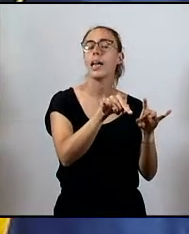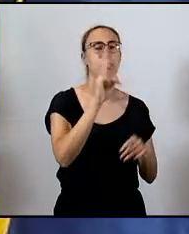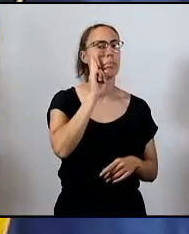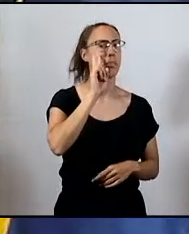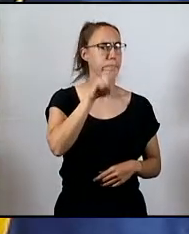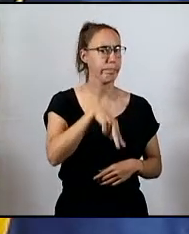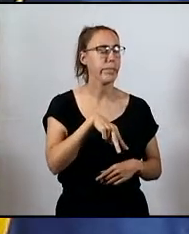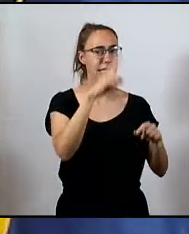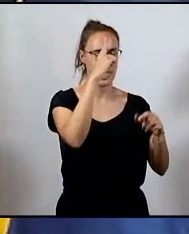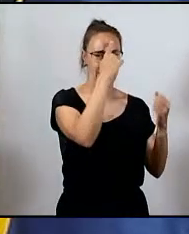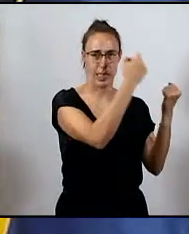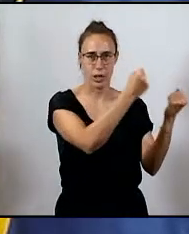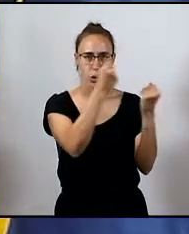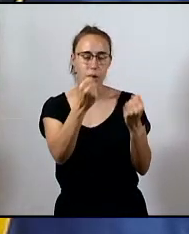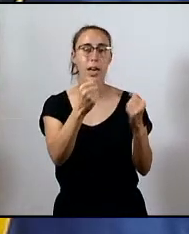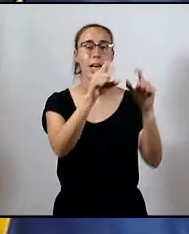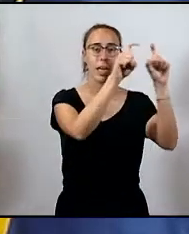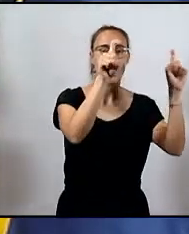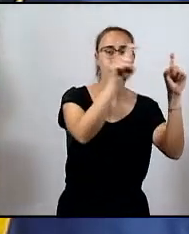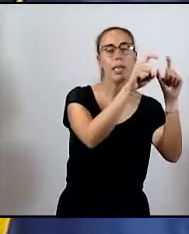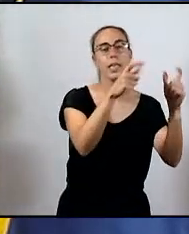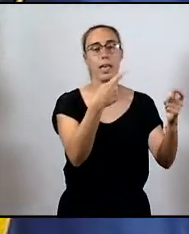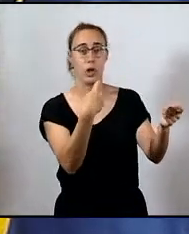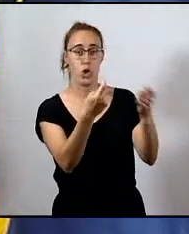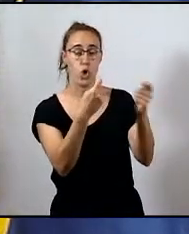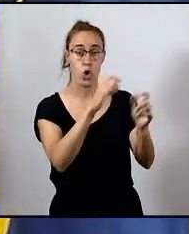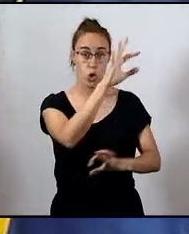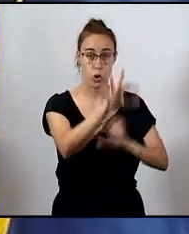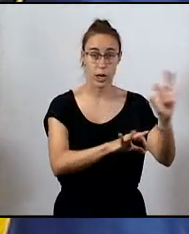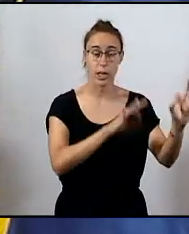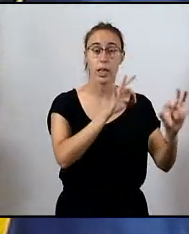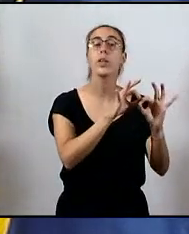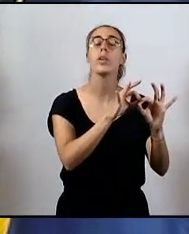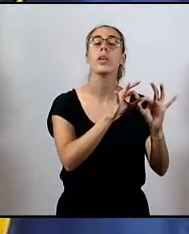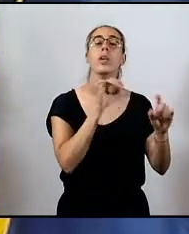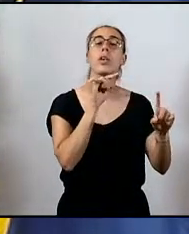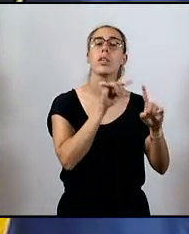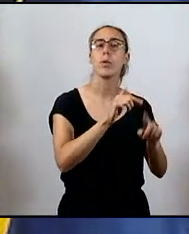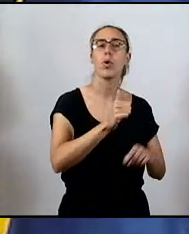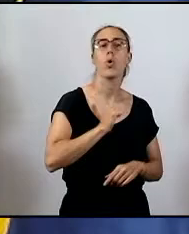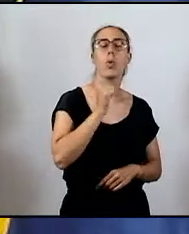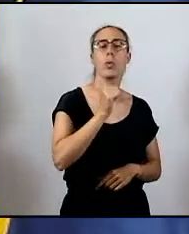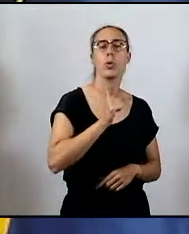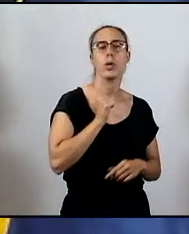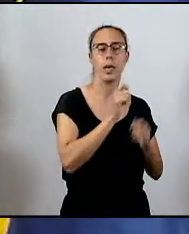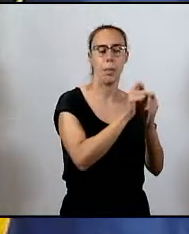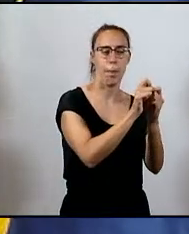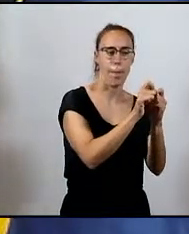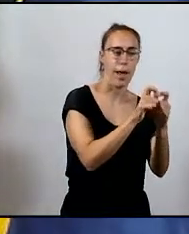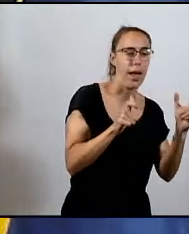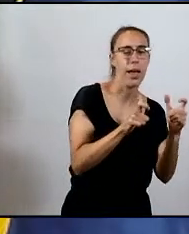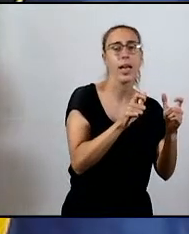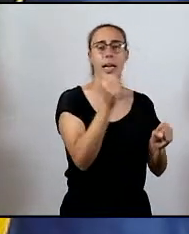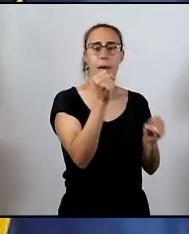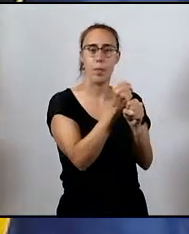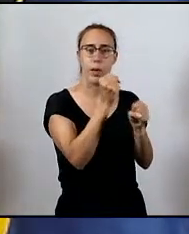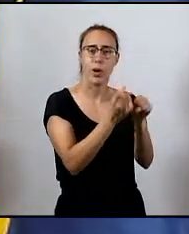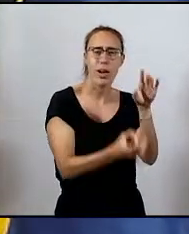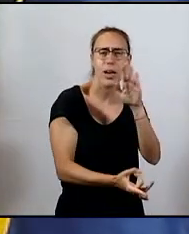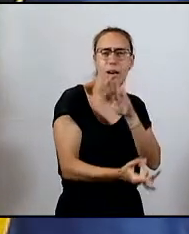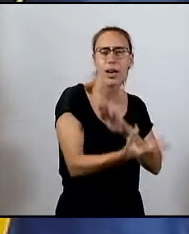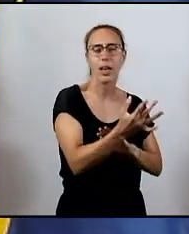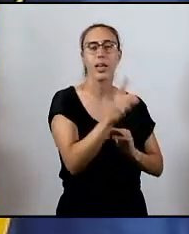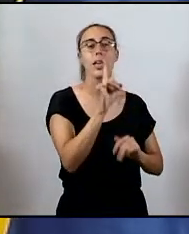institucional a empresas, negocios u organizaciones que incrementen las oportunidades, que creen empleo, que prestigien el